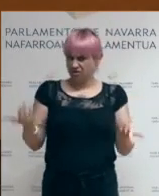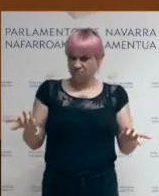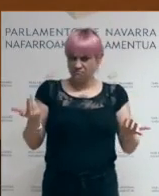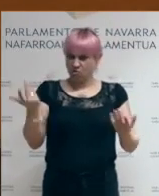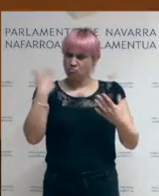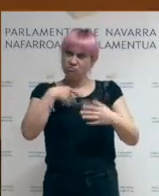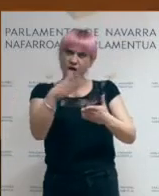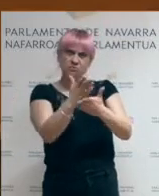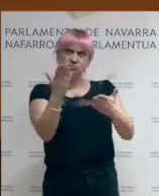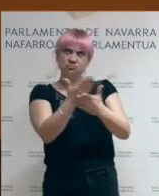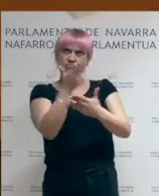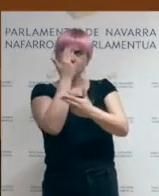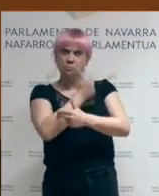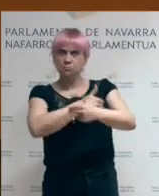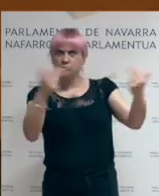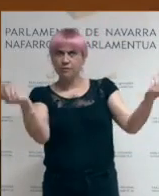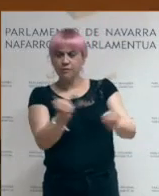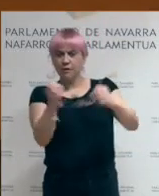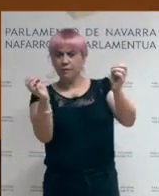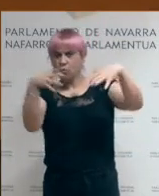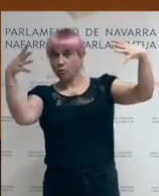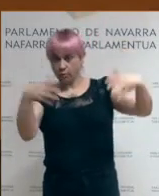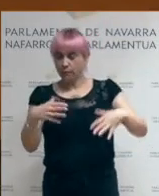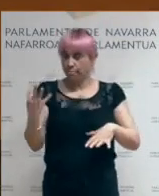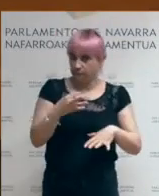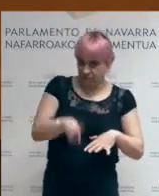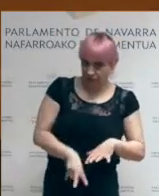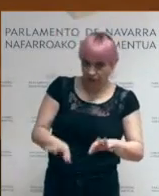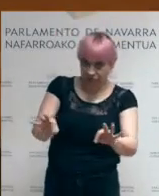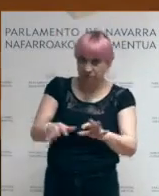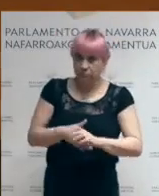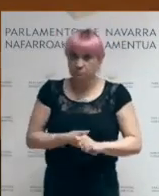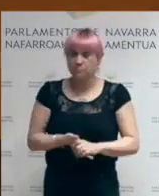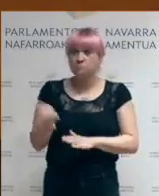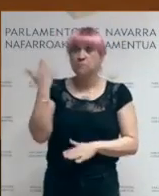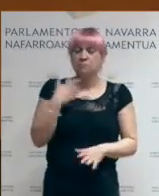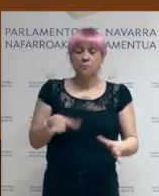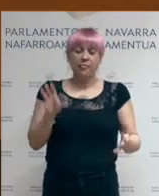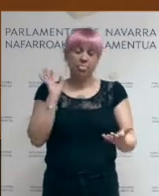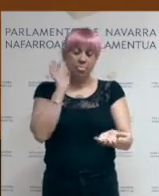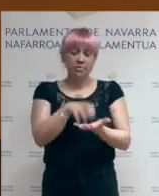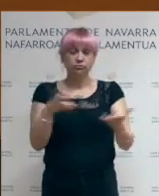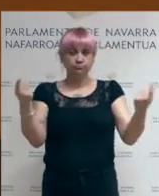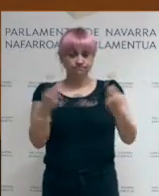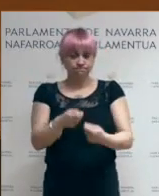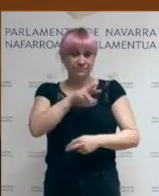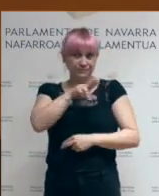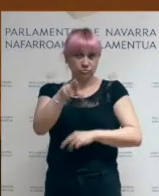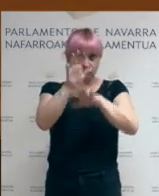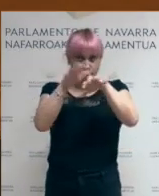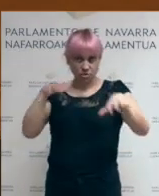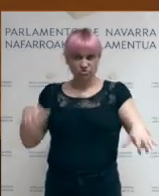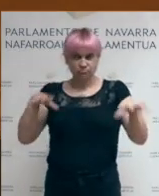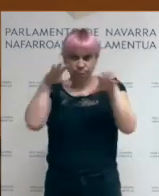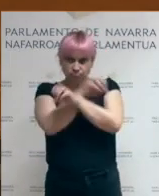escuela pública llena de luz, y así debería ser, claro que sí. Y ello frente a centros concertados, religiosos en su mayoría,